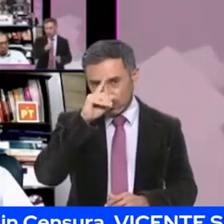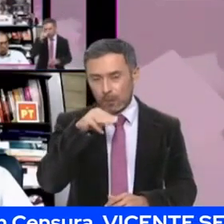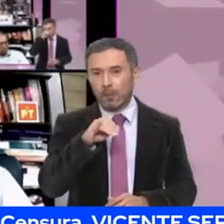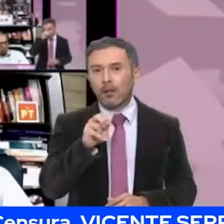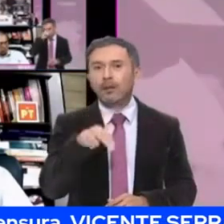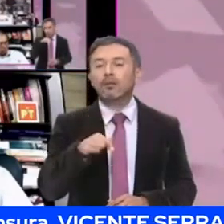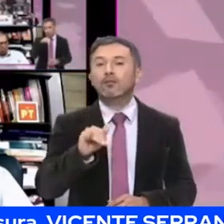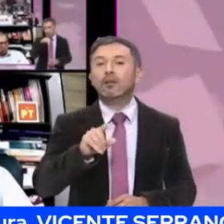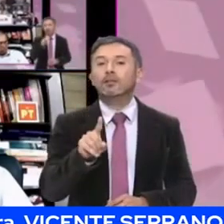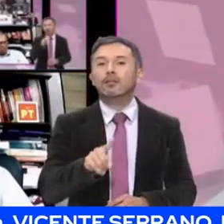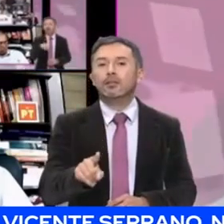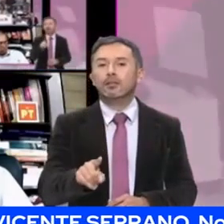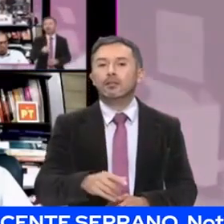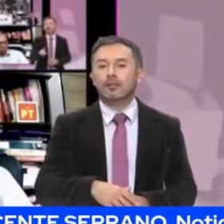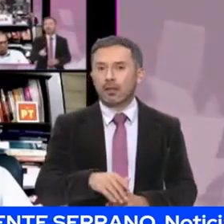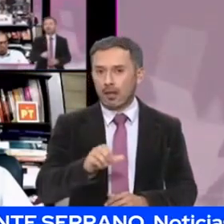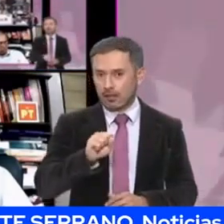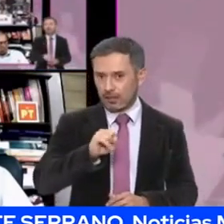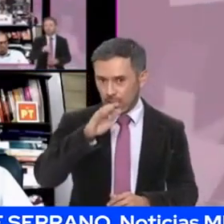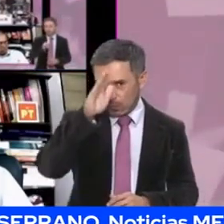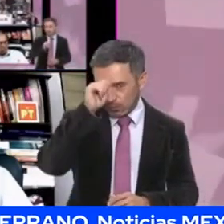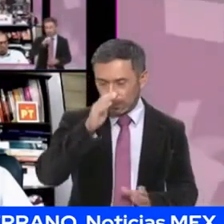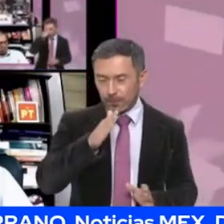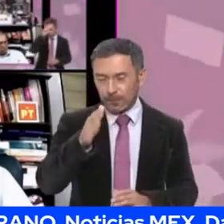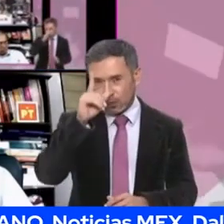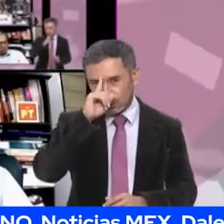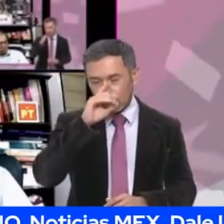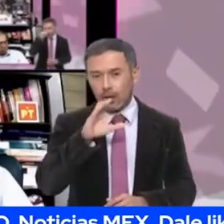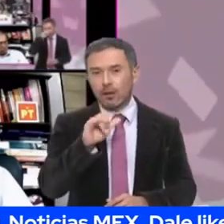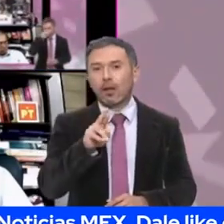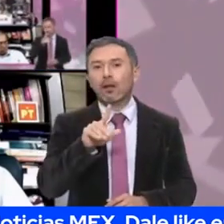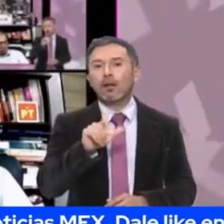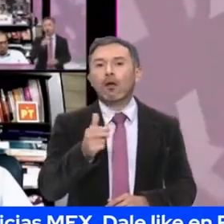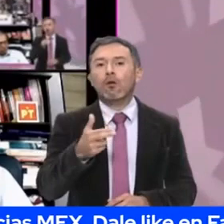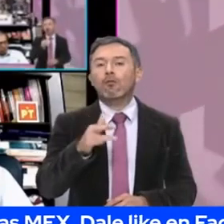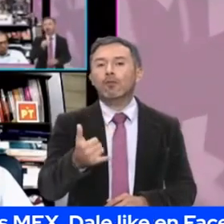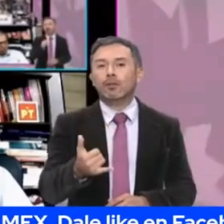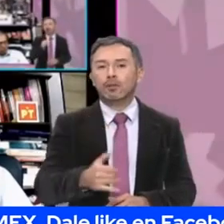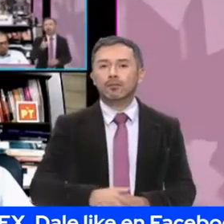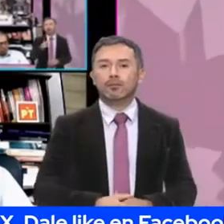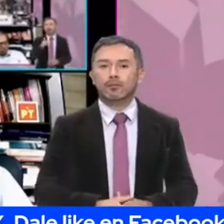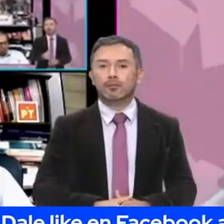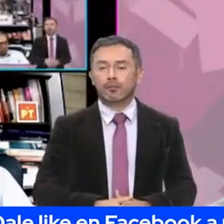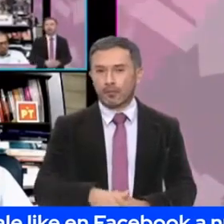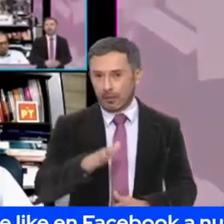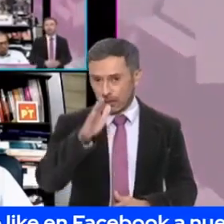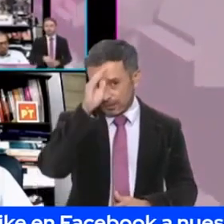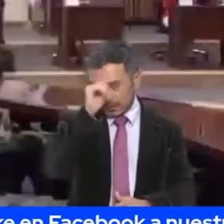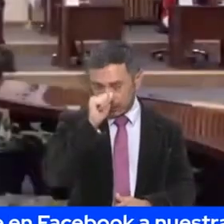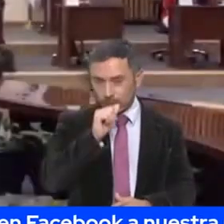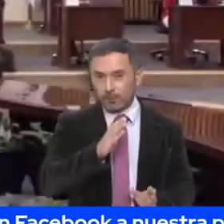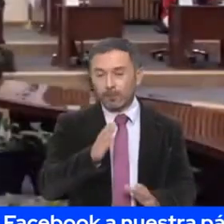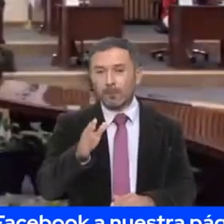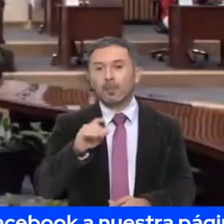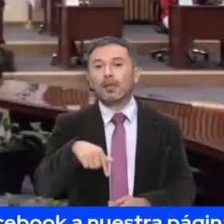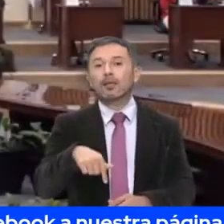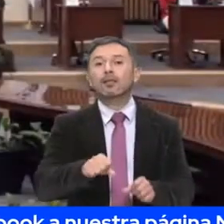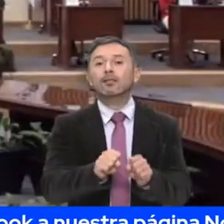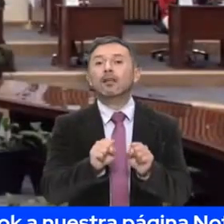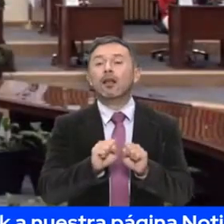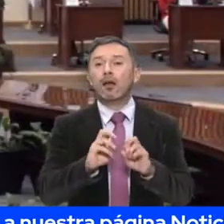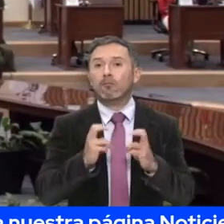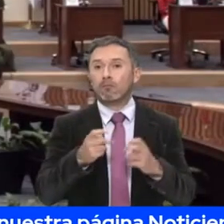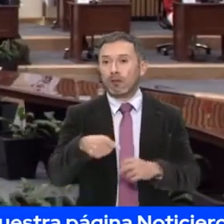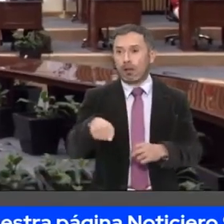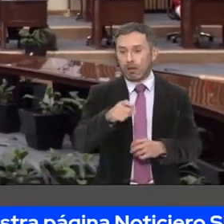Paz. En estos momentos se está viendo y escuchando en vivo y en directo desde el INE esta discusión